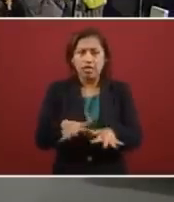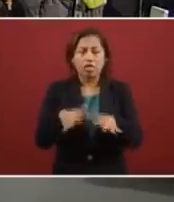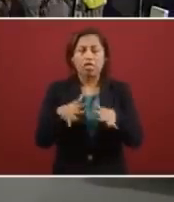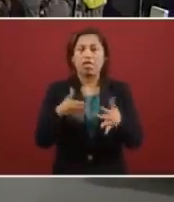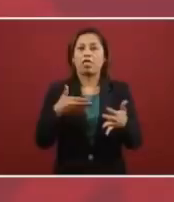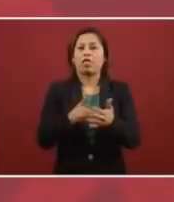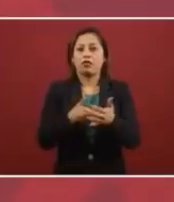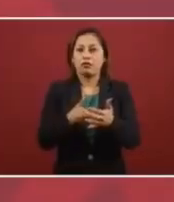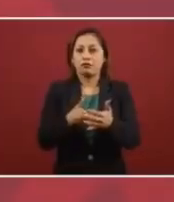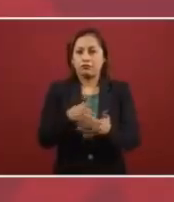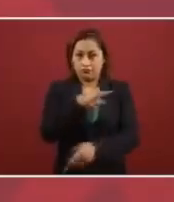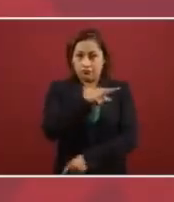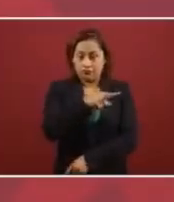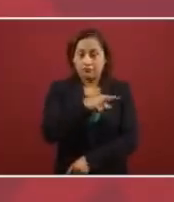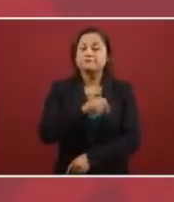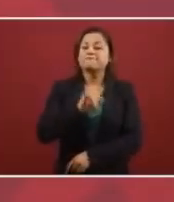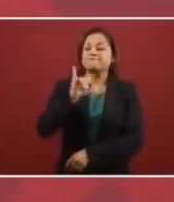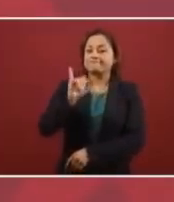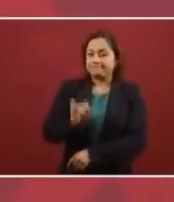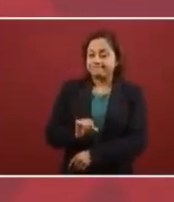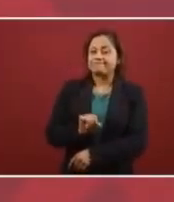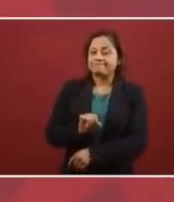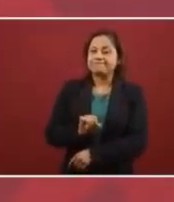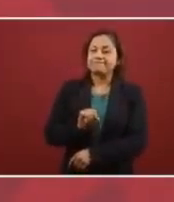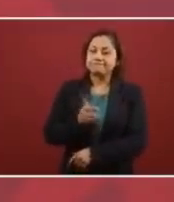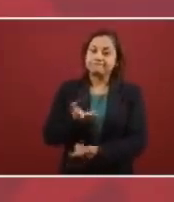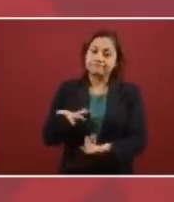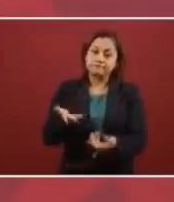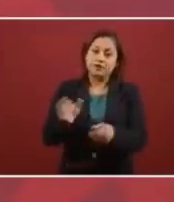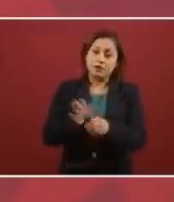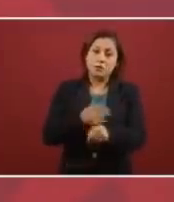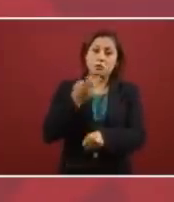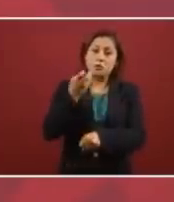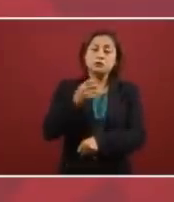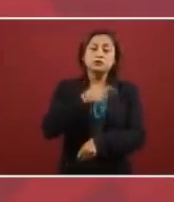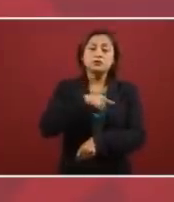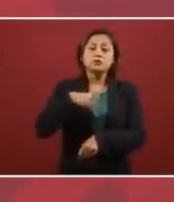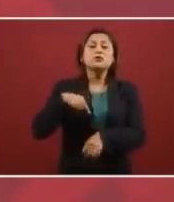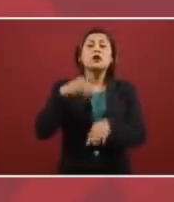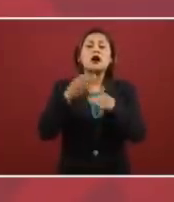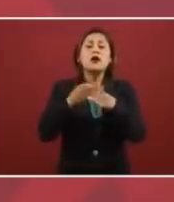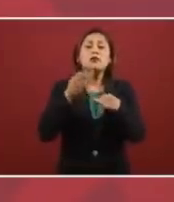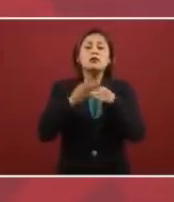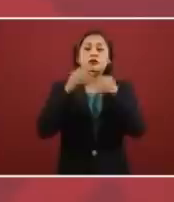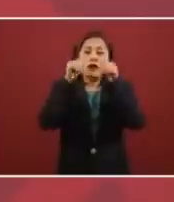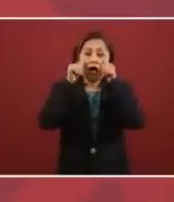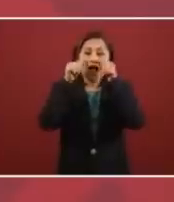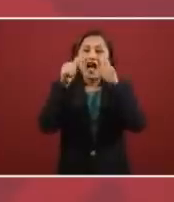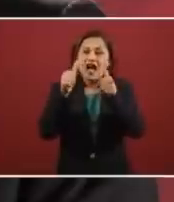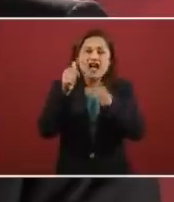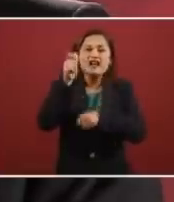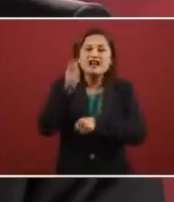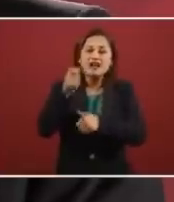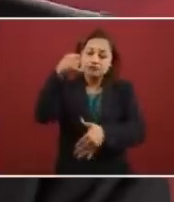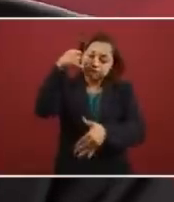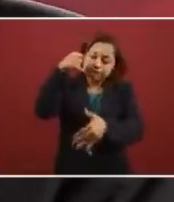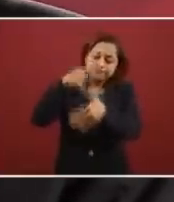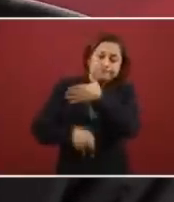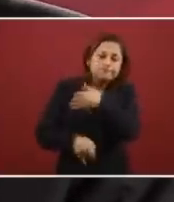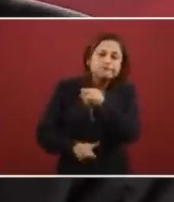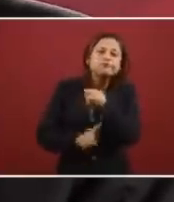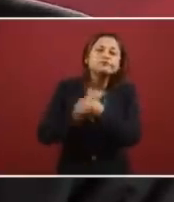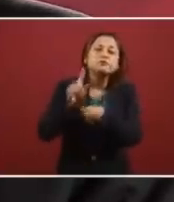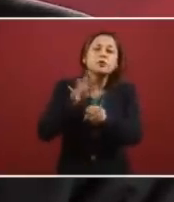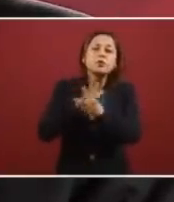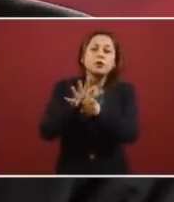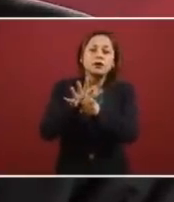pues estamos atendiendo a las causas porque siempre se habló de queso